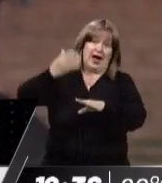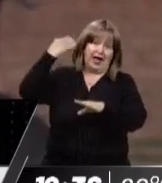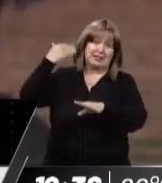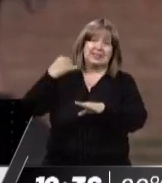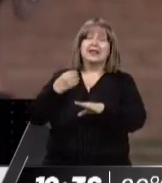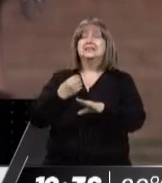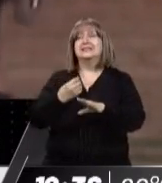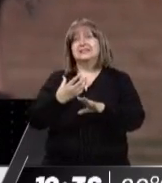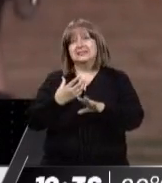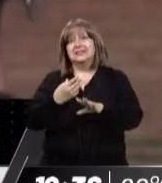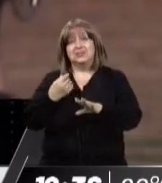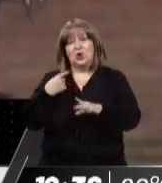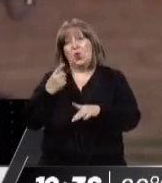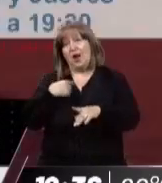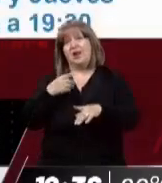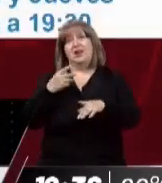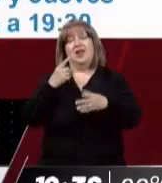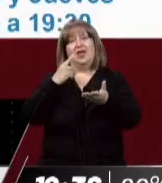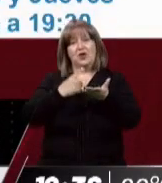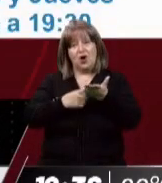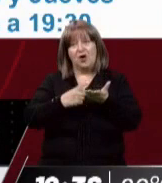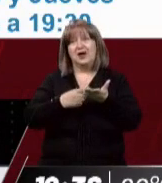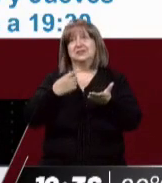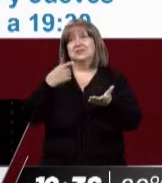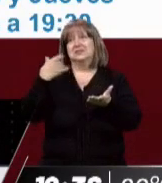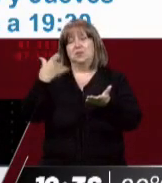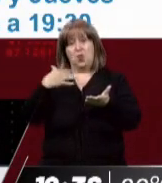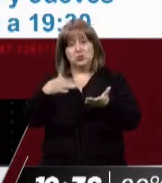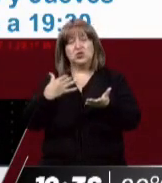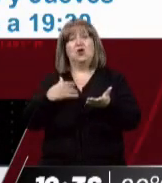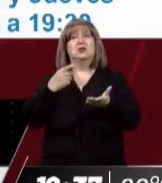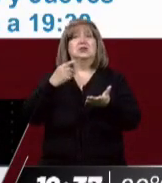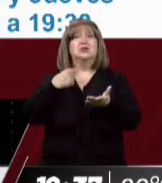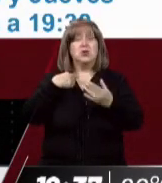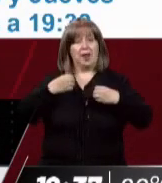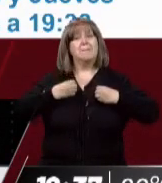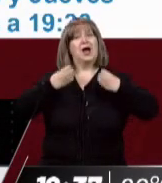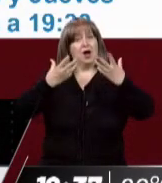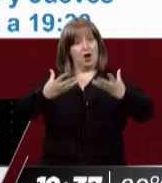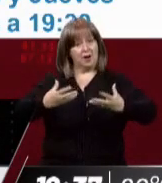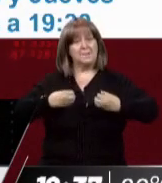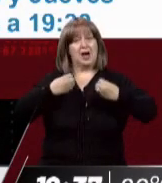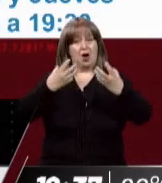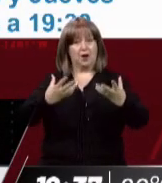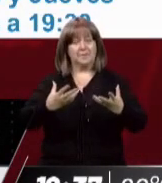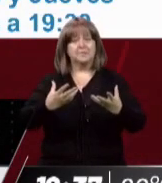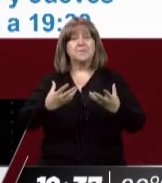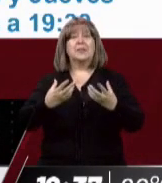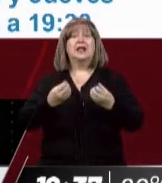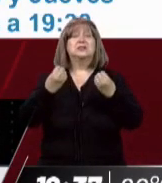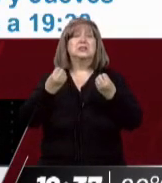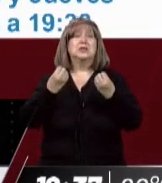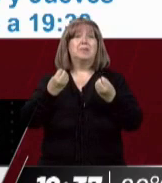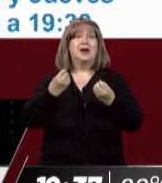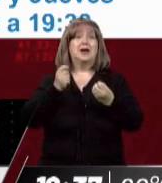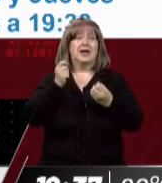anonimato es la base espiritual de todas nuestras tradiciones, y lo hacemos así primero para cuidar nuestro